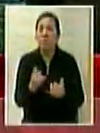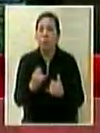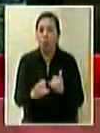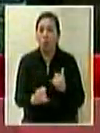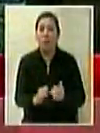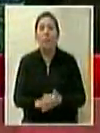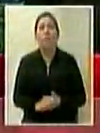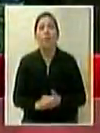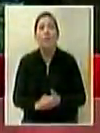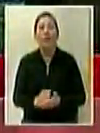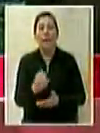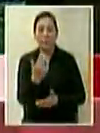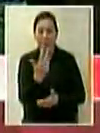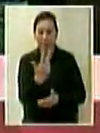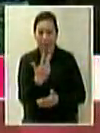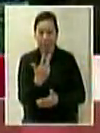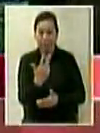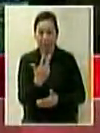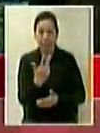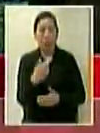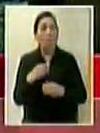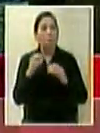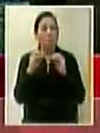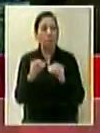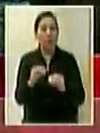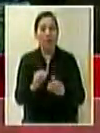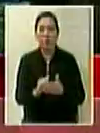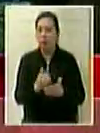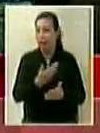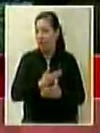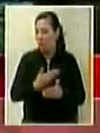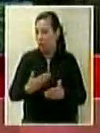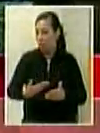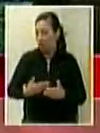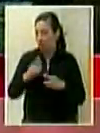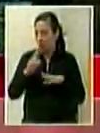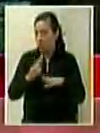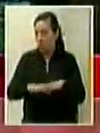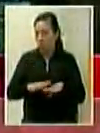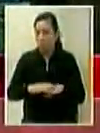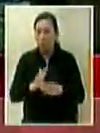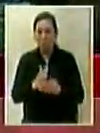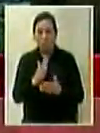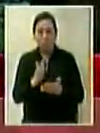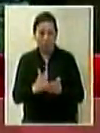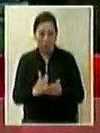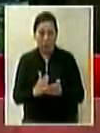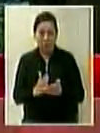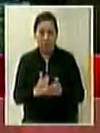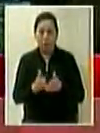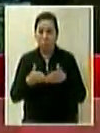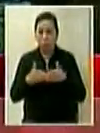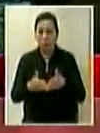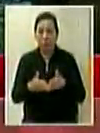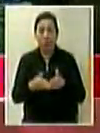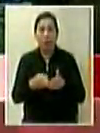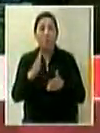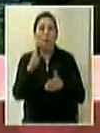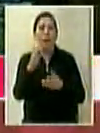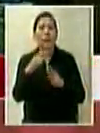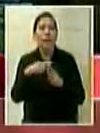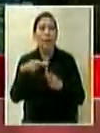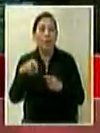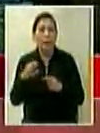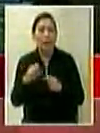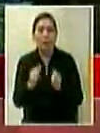último. Tres, la posición oficial del Gobierno respecto al incidente con la fragata británica y en